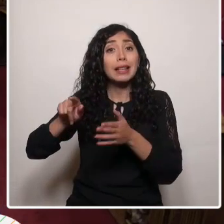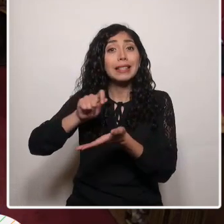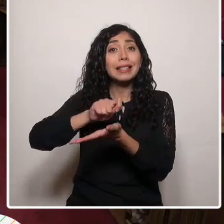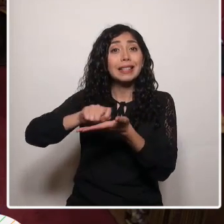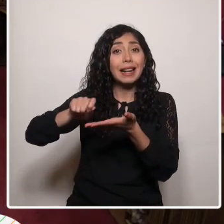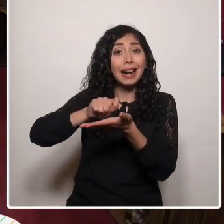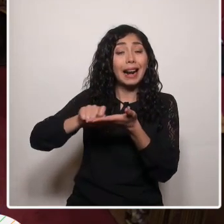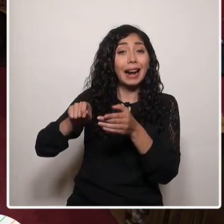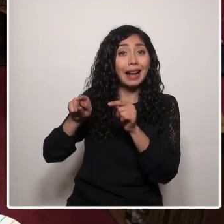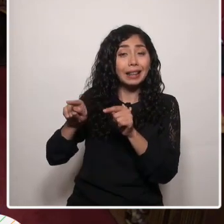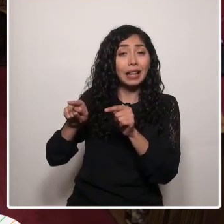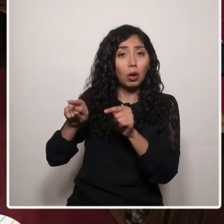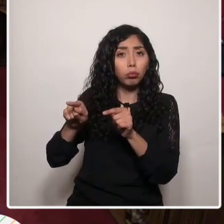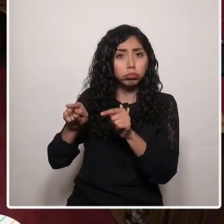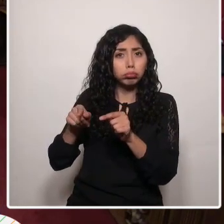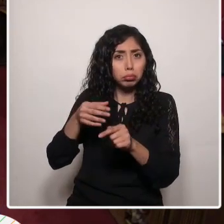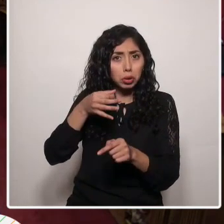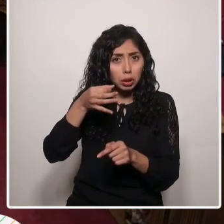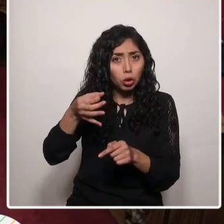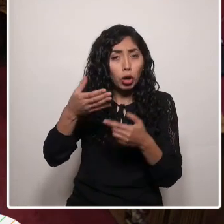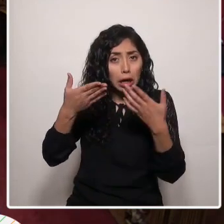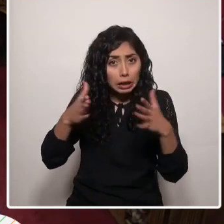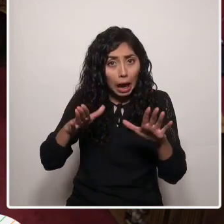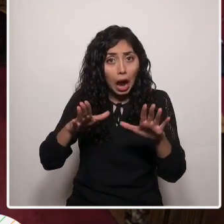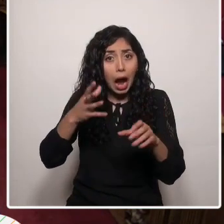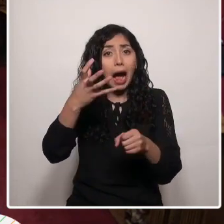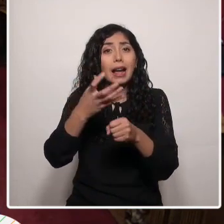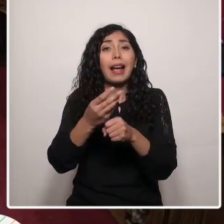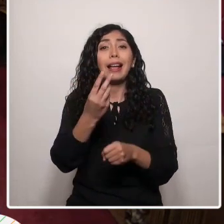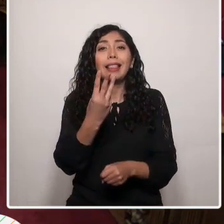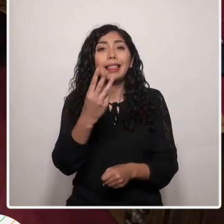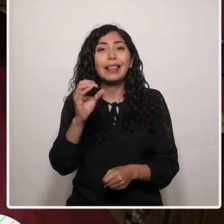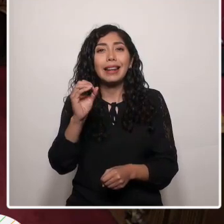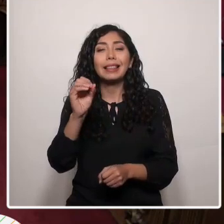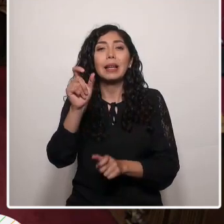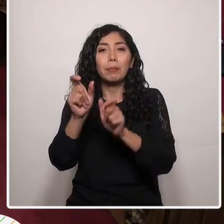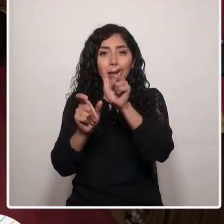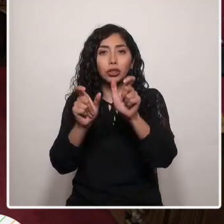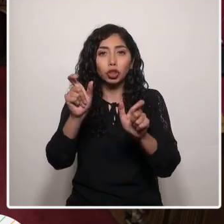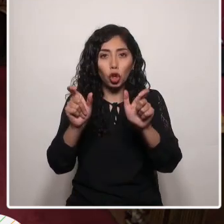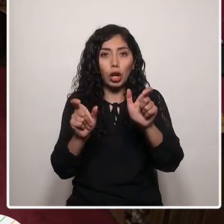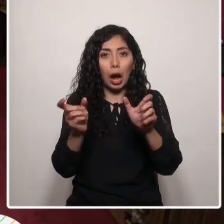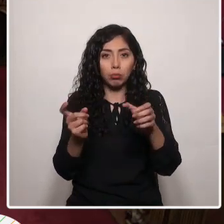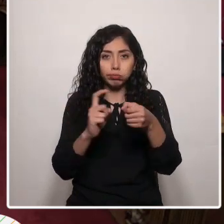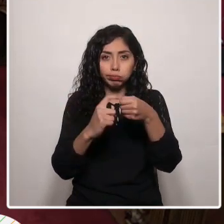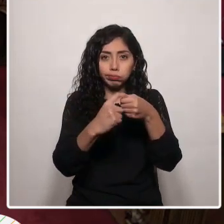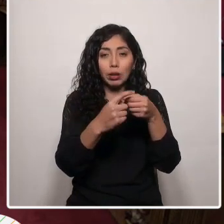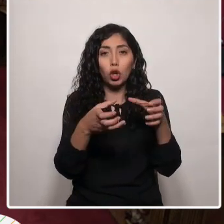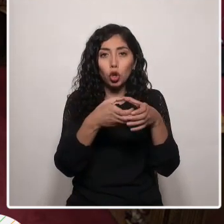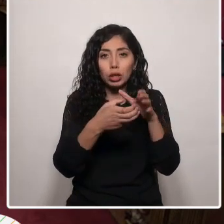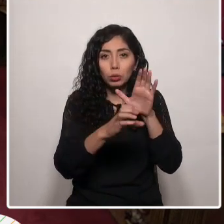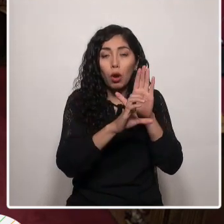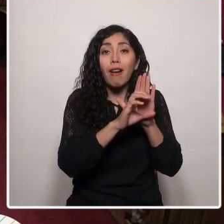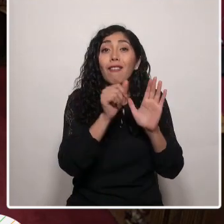Simok dio cuenta de que habían 30 personas, 30 constituyentes y que faltaba un tercero y que él hacía el llamado a